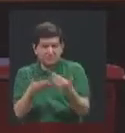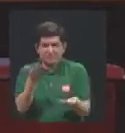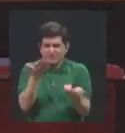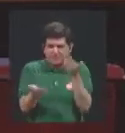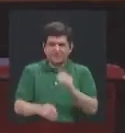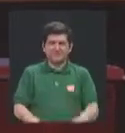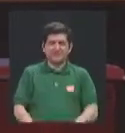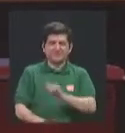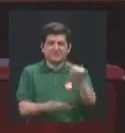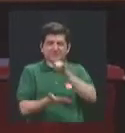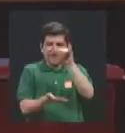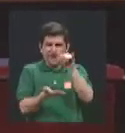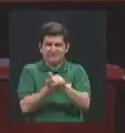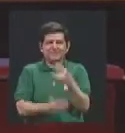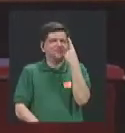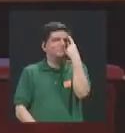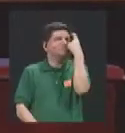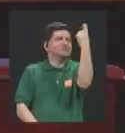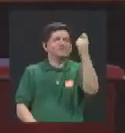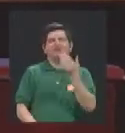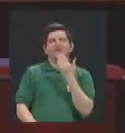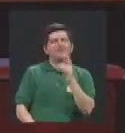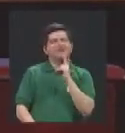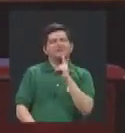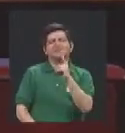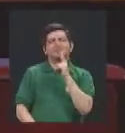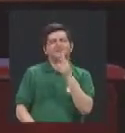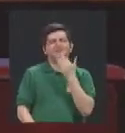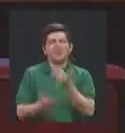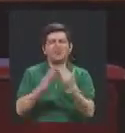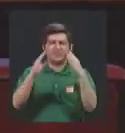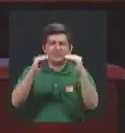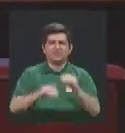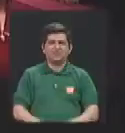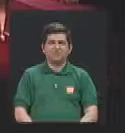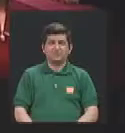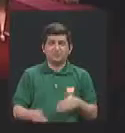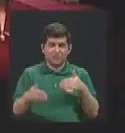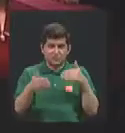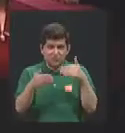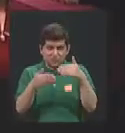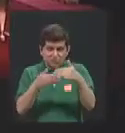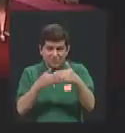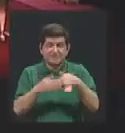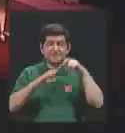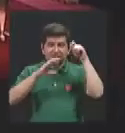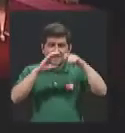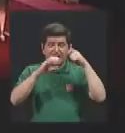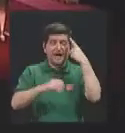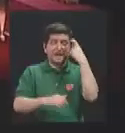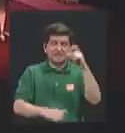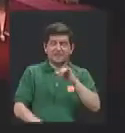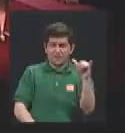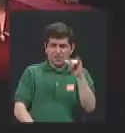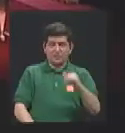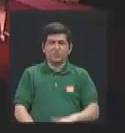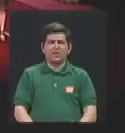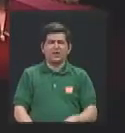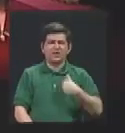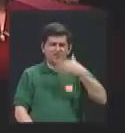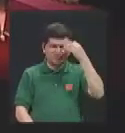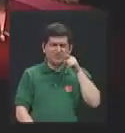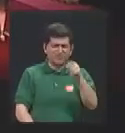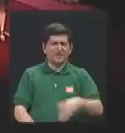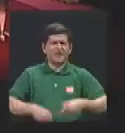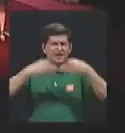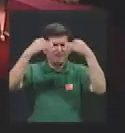poquito más al San José que soñamos. Gracias de verdad. Buenas noches. Y nos acerca un poquito más al cine que soñamos también. Así es.